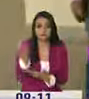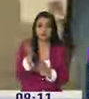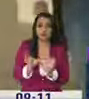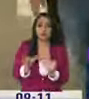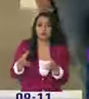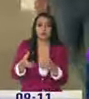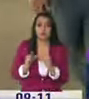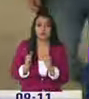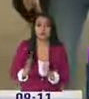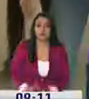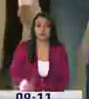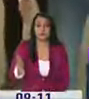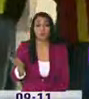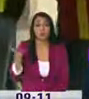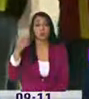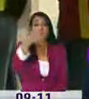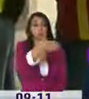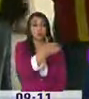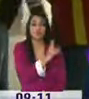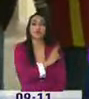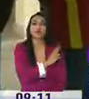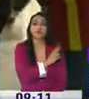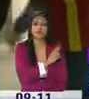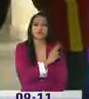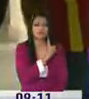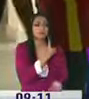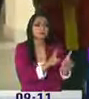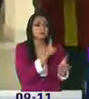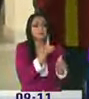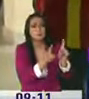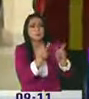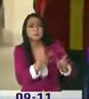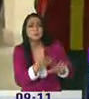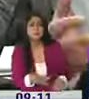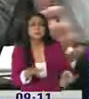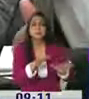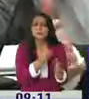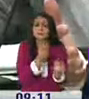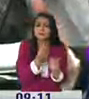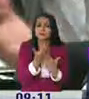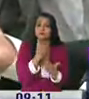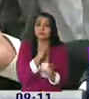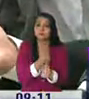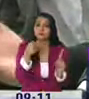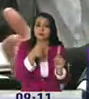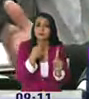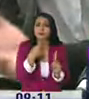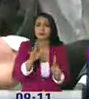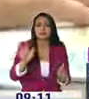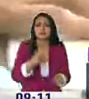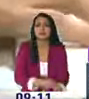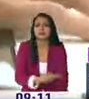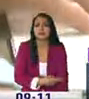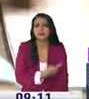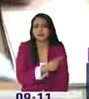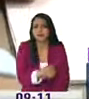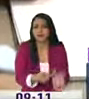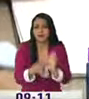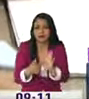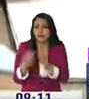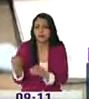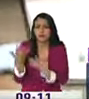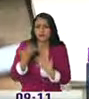de asambleístas viajó hasta la universidad para también sacar sus propias conclusiones de la situación. Y ahí Espinosa habló de una exageración en lo presentado en el